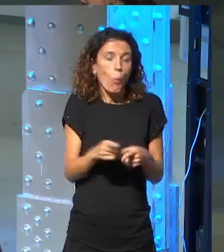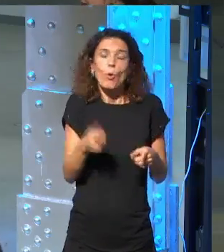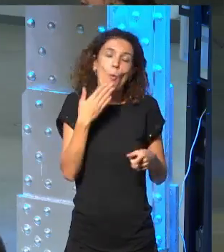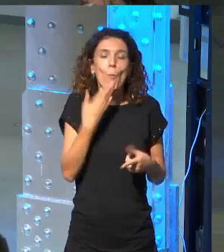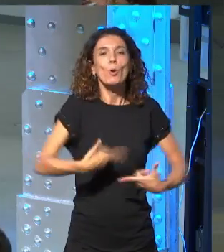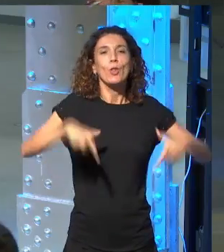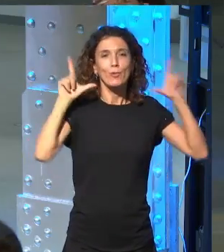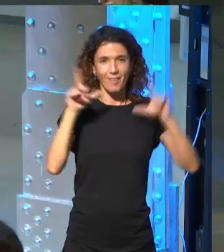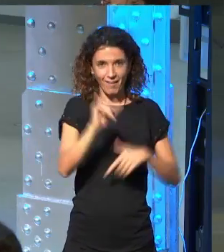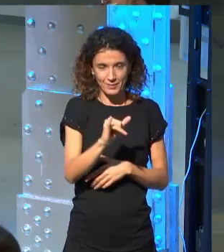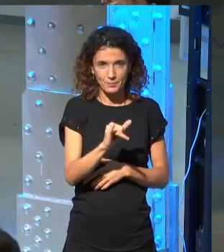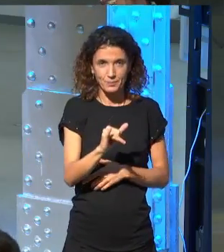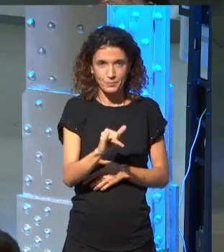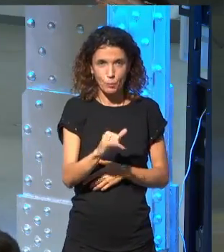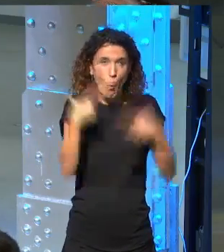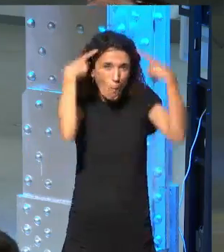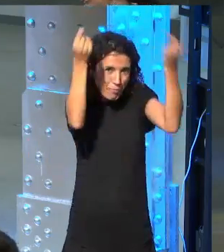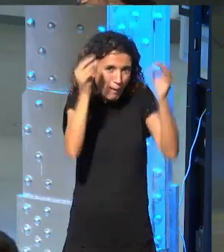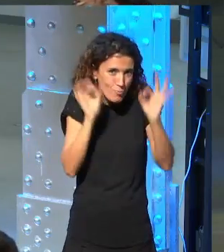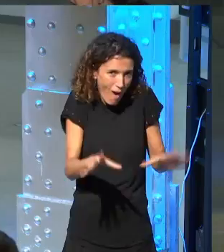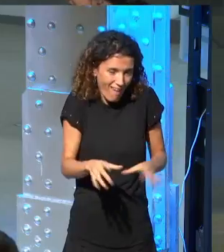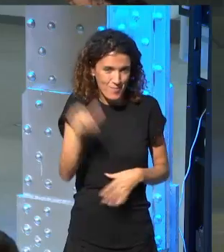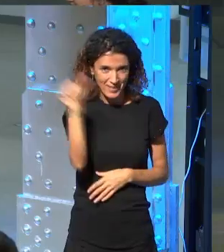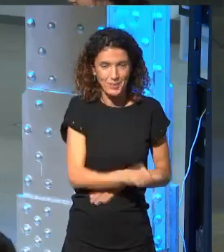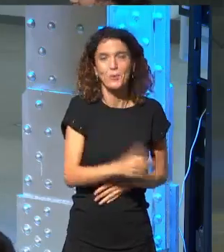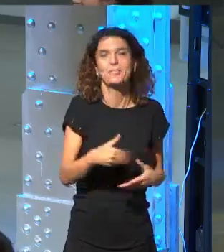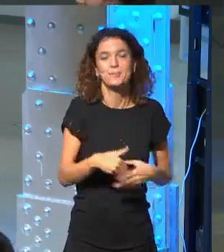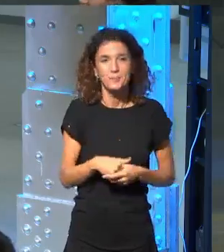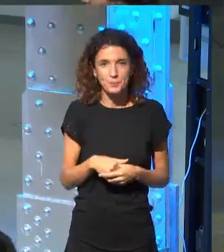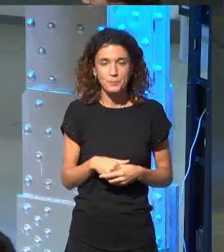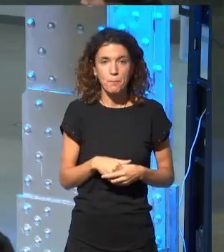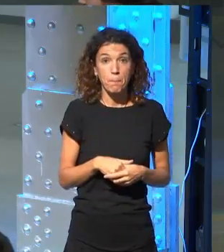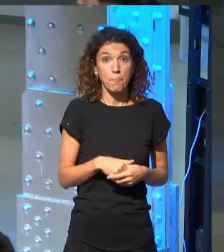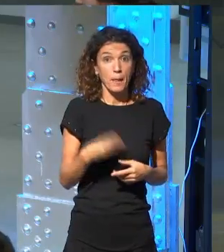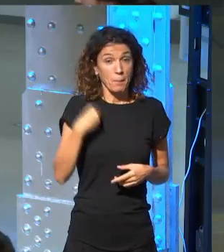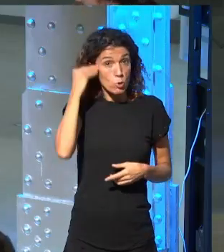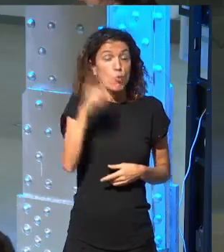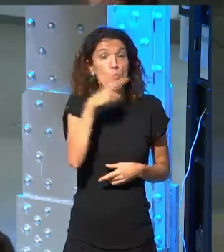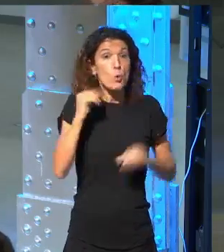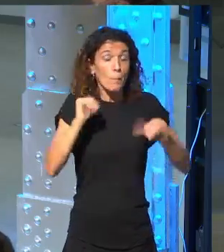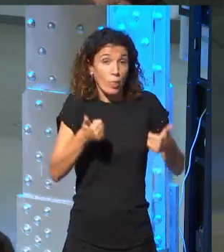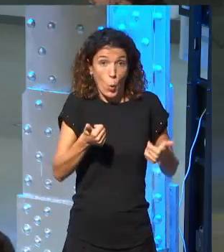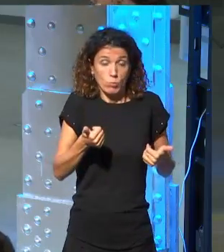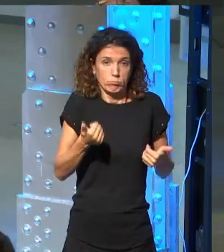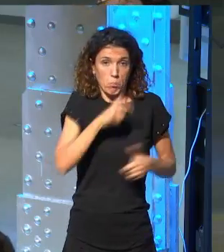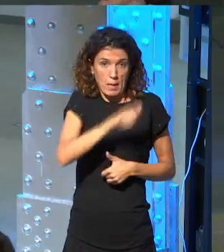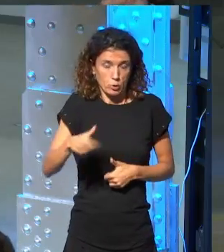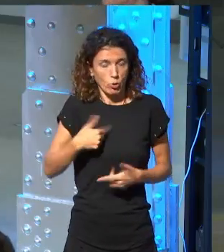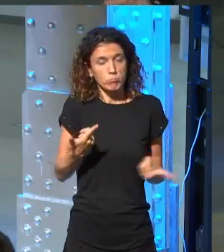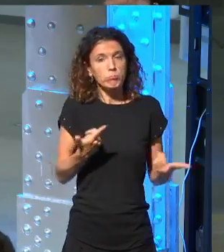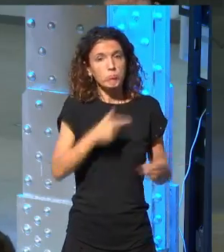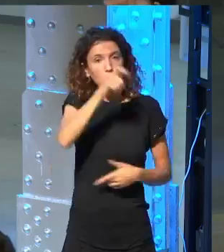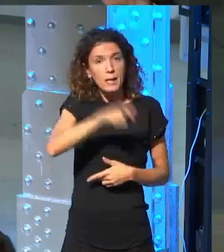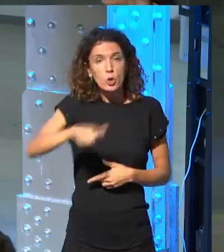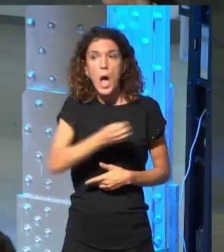protagonista. Batman, el John y yo, Robin. Dirías que es ese. Sí. Pero yo creo que el bollo empezó a rayar a la gente. O sea, porque la gente